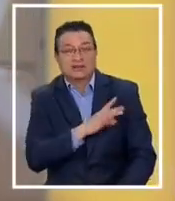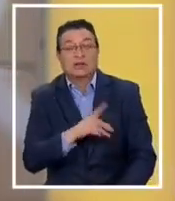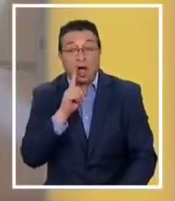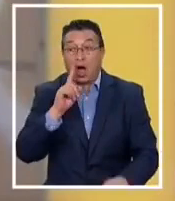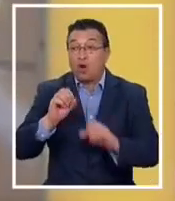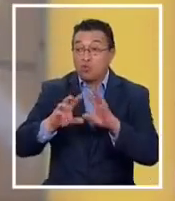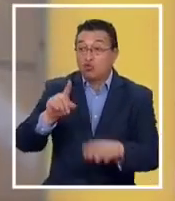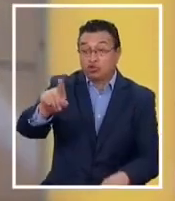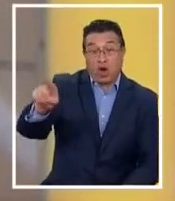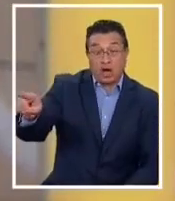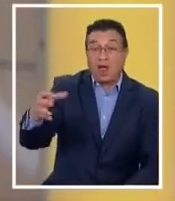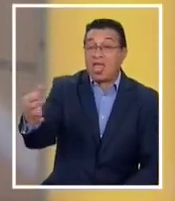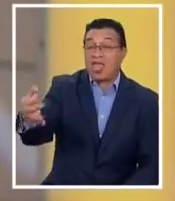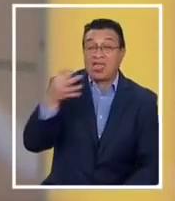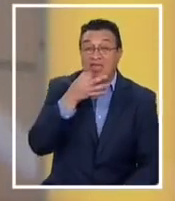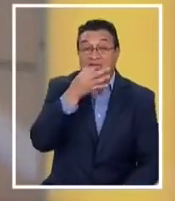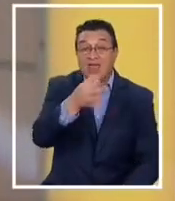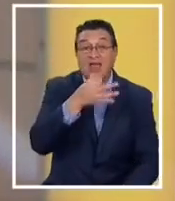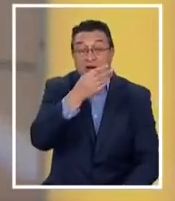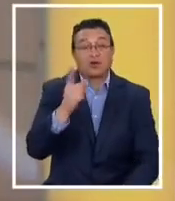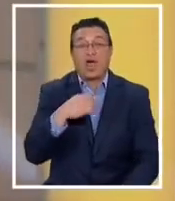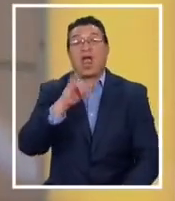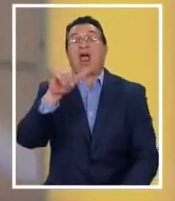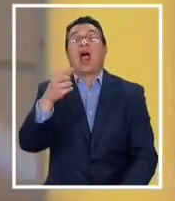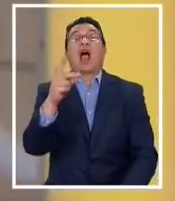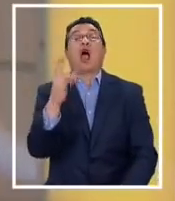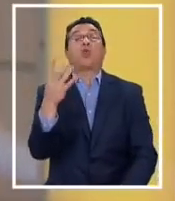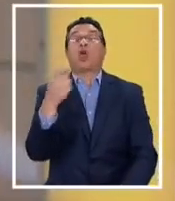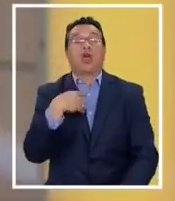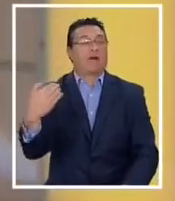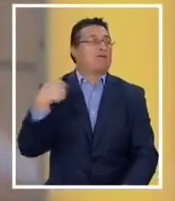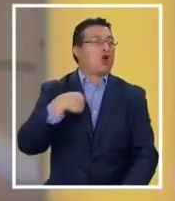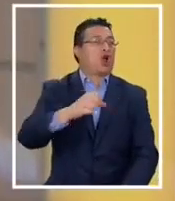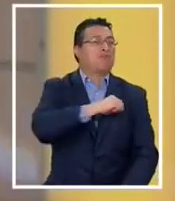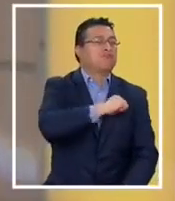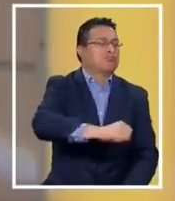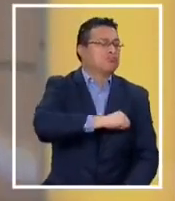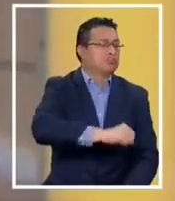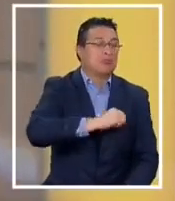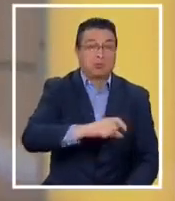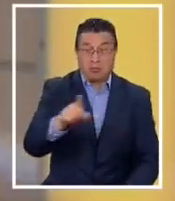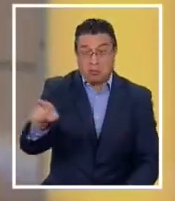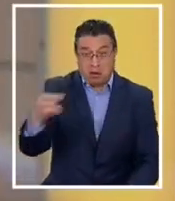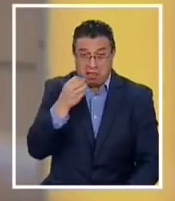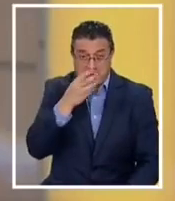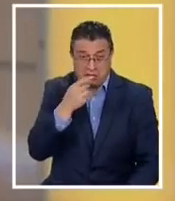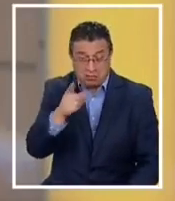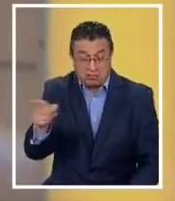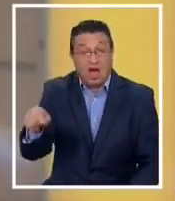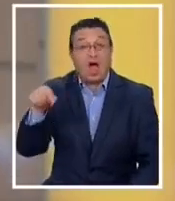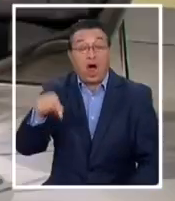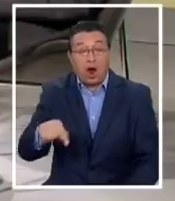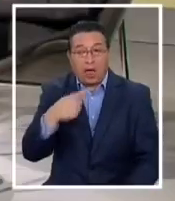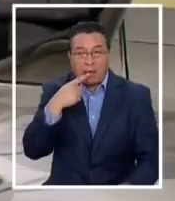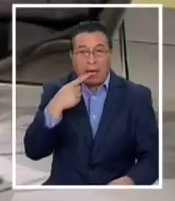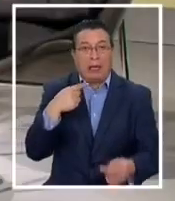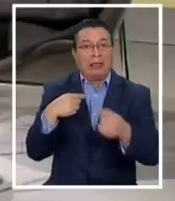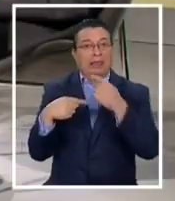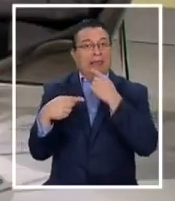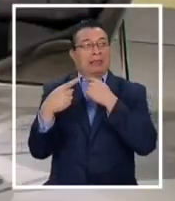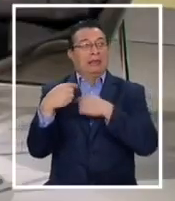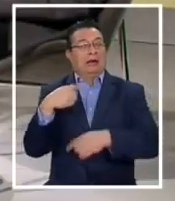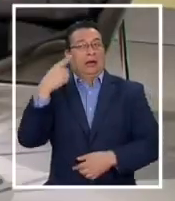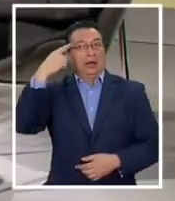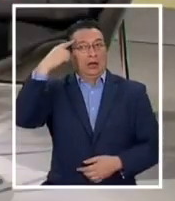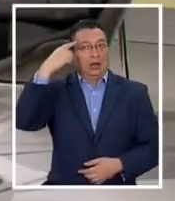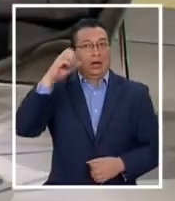cambio en varios de ellos que dicen nunca votaría por daniel jadué y lo han dicho literal hoy día tratan de echar pie atrás porque